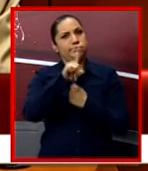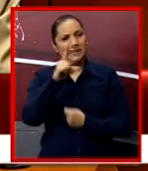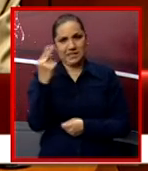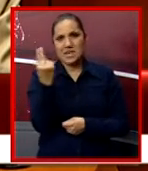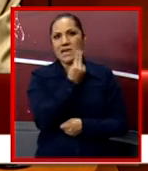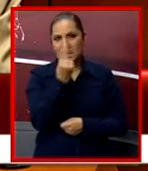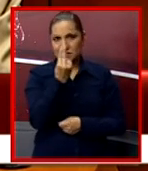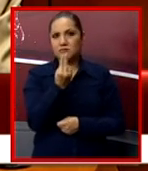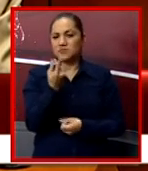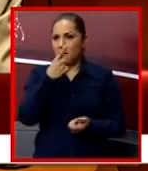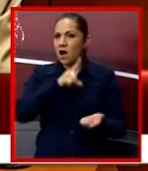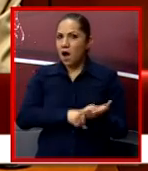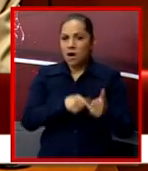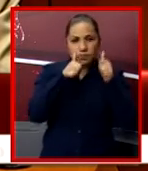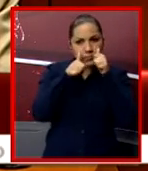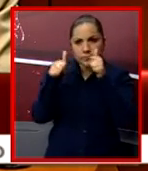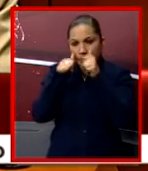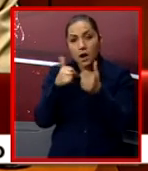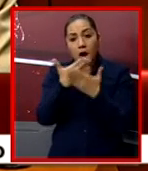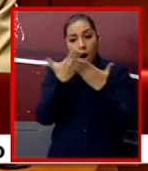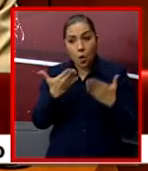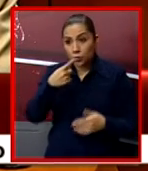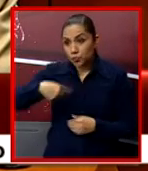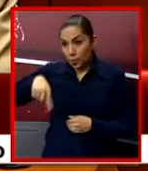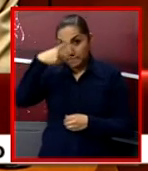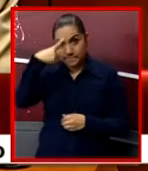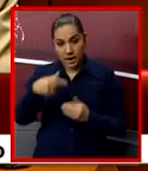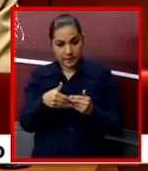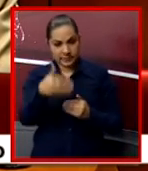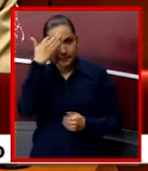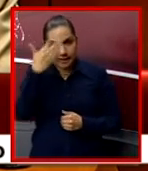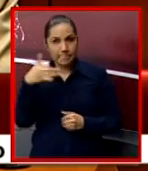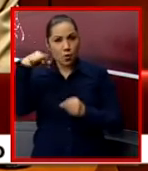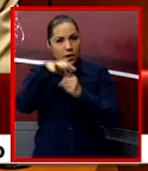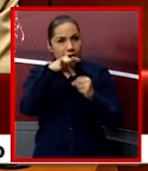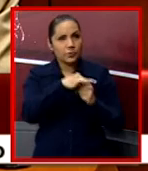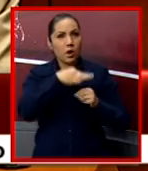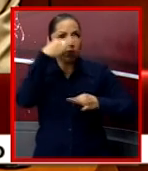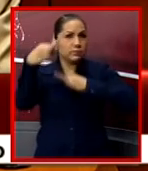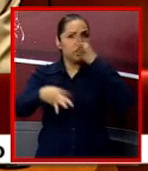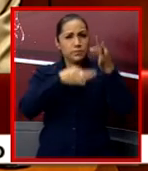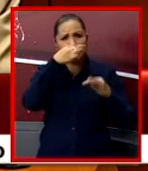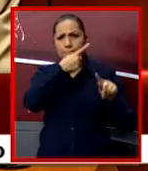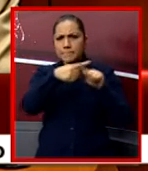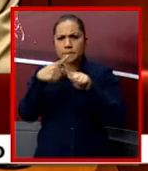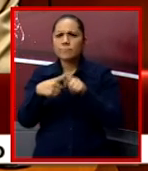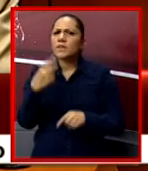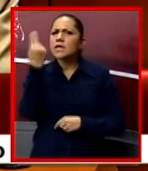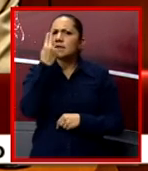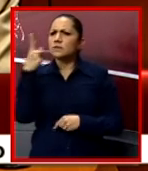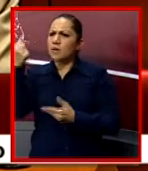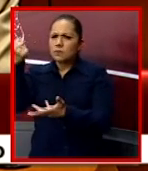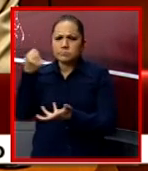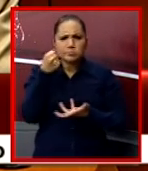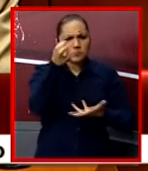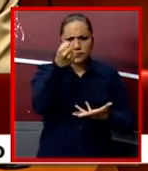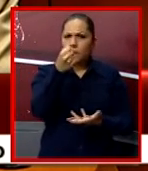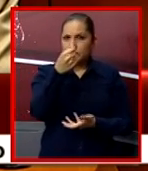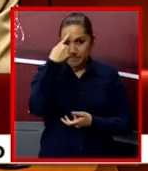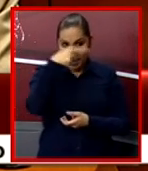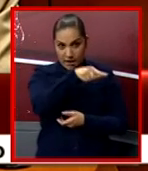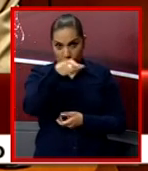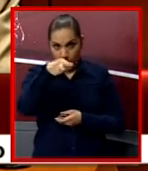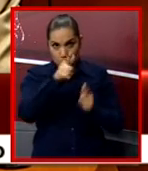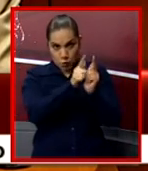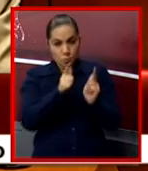menos onerosos el costo de la democracia electoral en México, se requiere comprometer los recursos destinados a los partidos